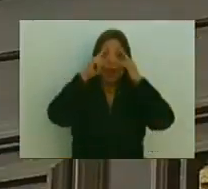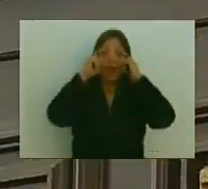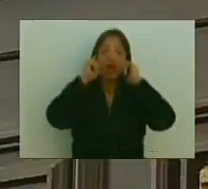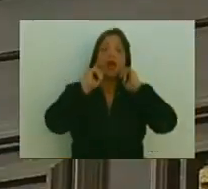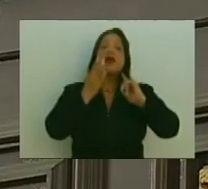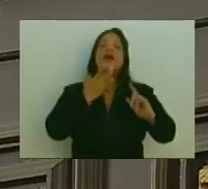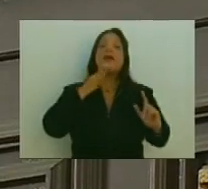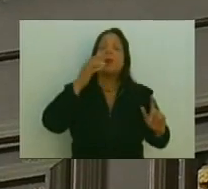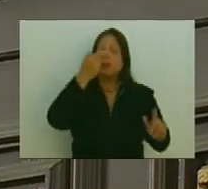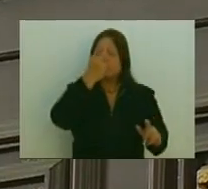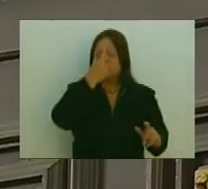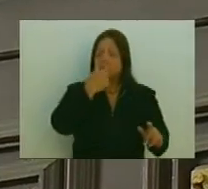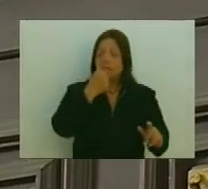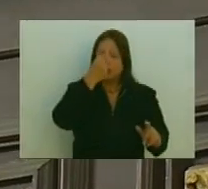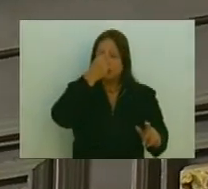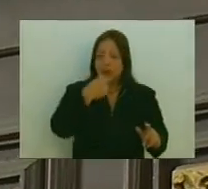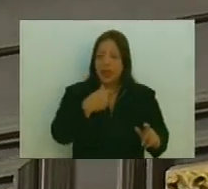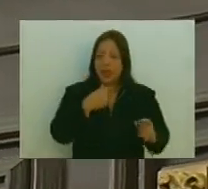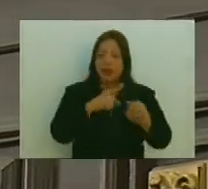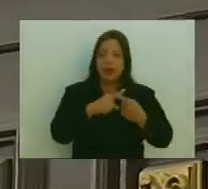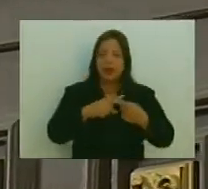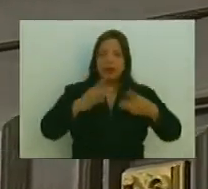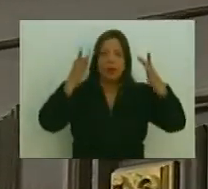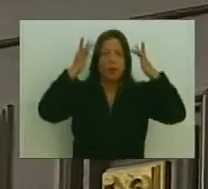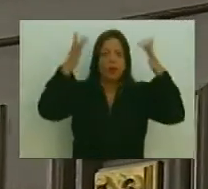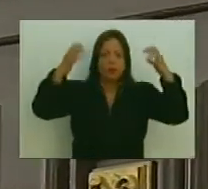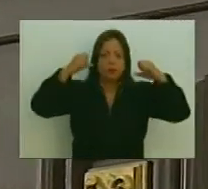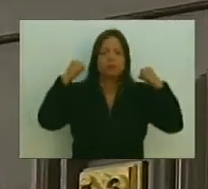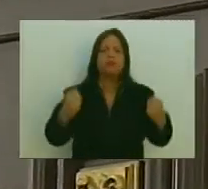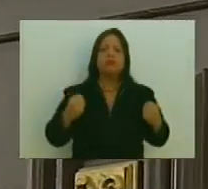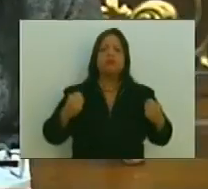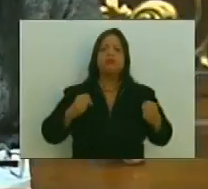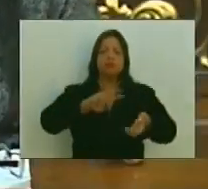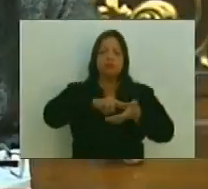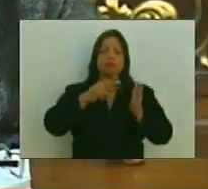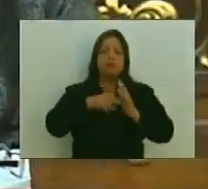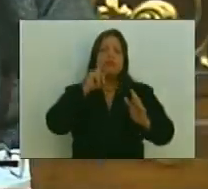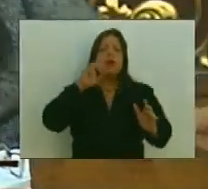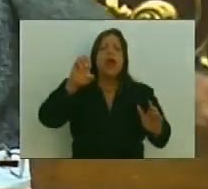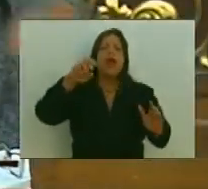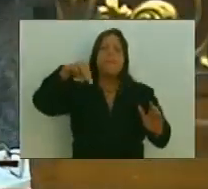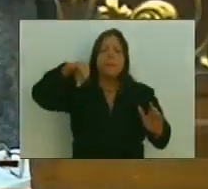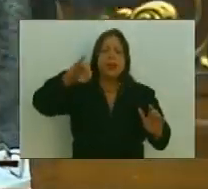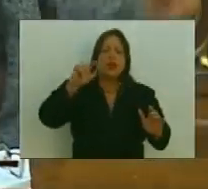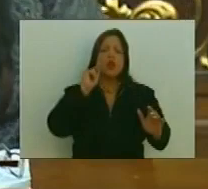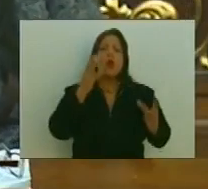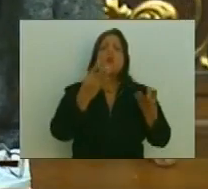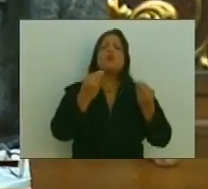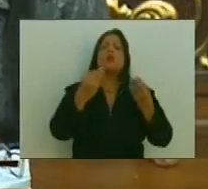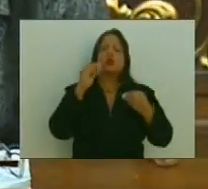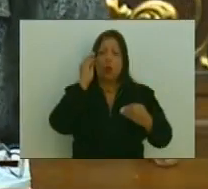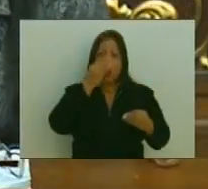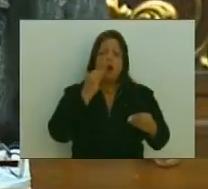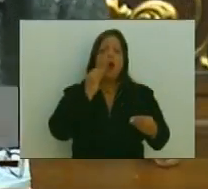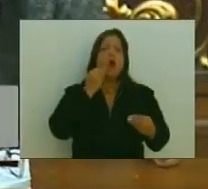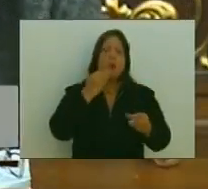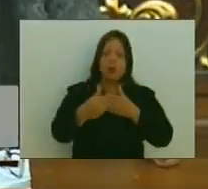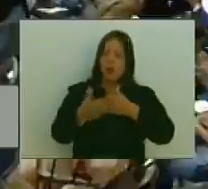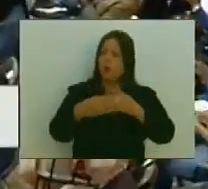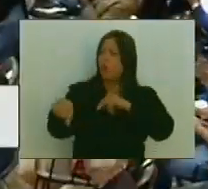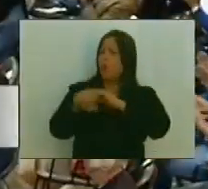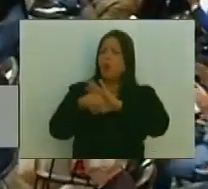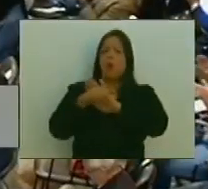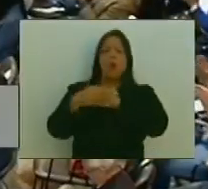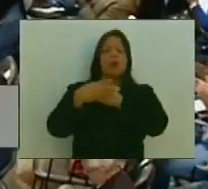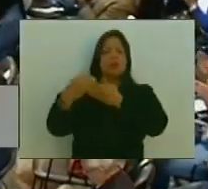Emilio, vean su ceguera y no vean el enorme potencial que ese muchacho tiene y que muchos muchachos y muchachas y gente